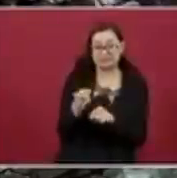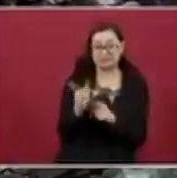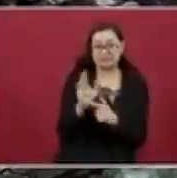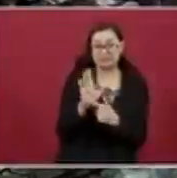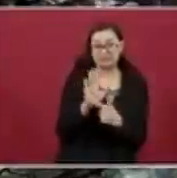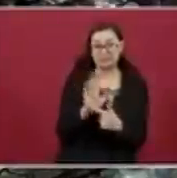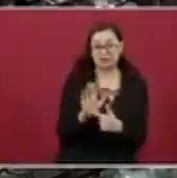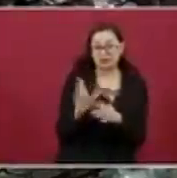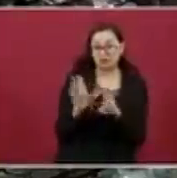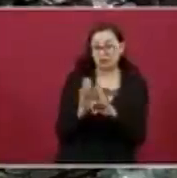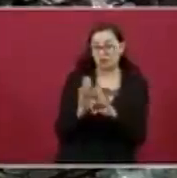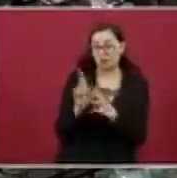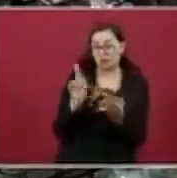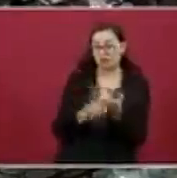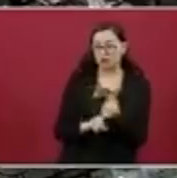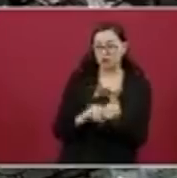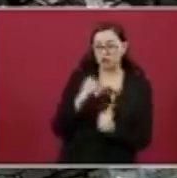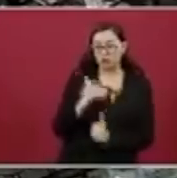procedimiento